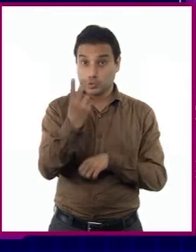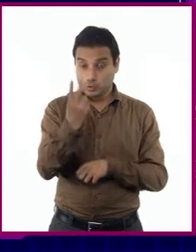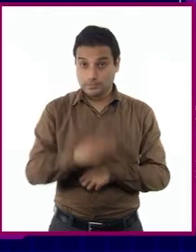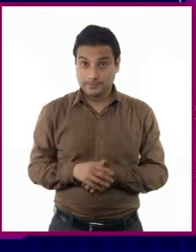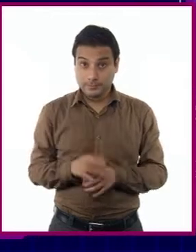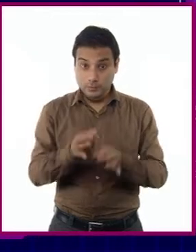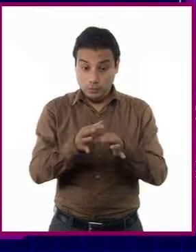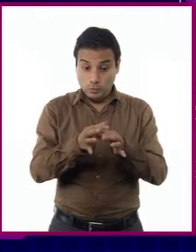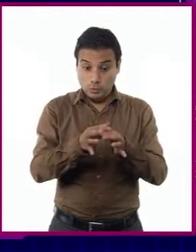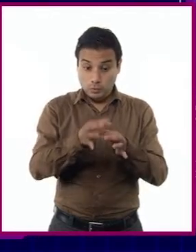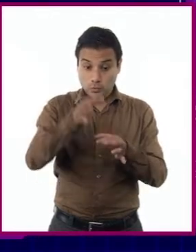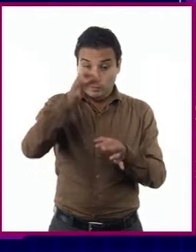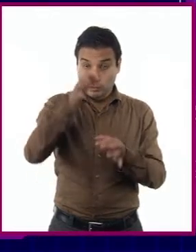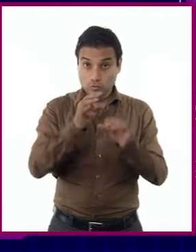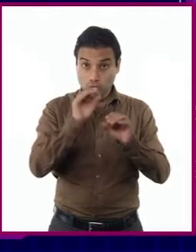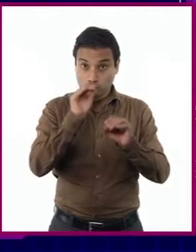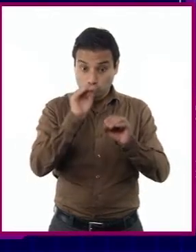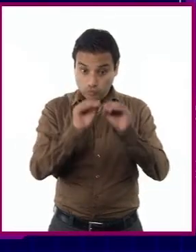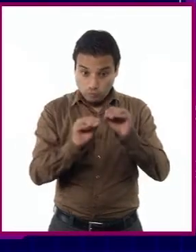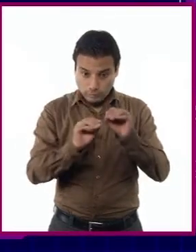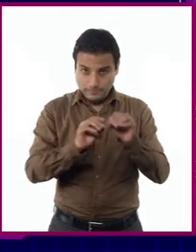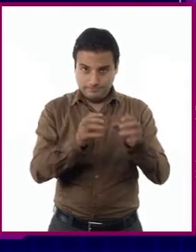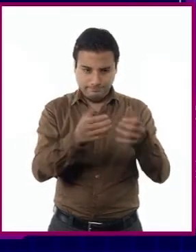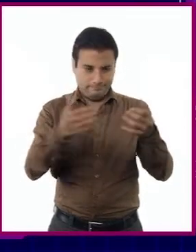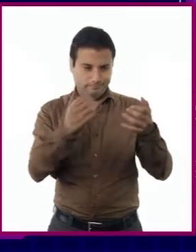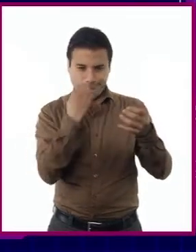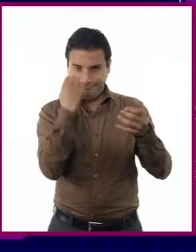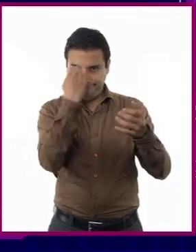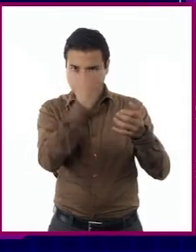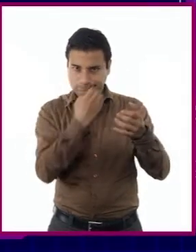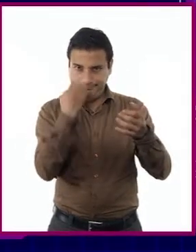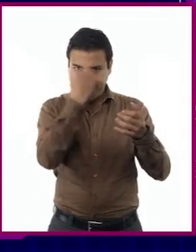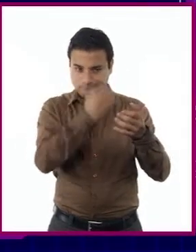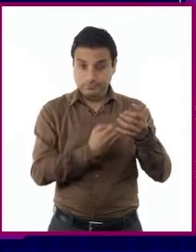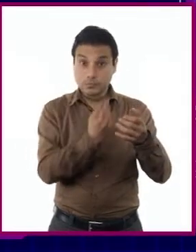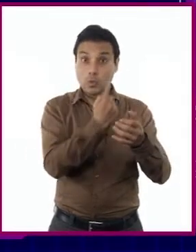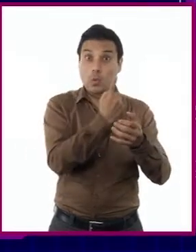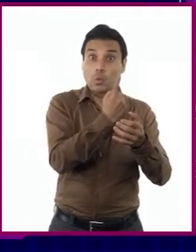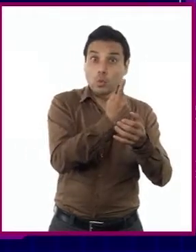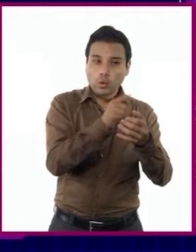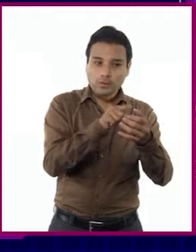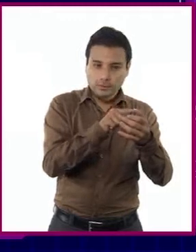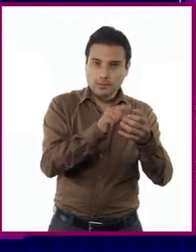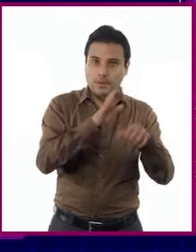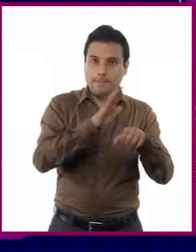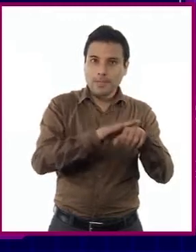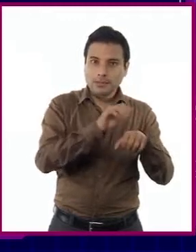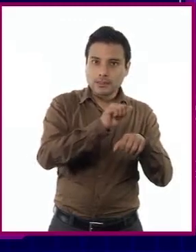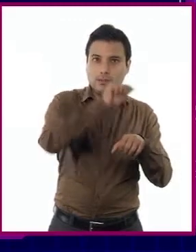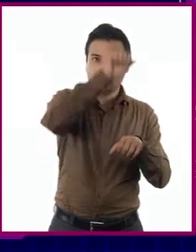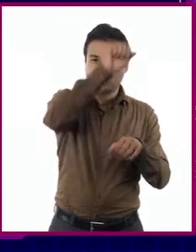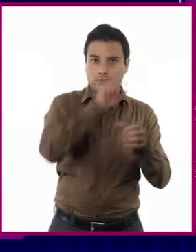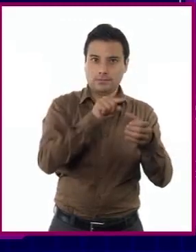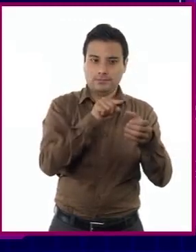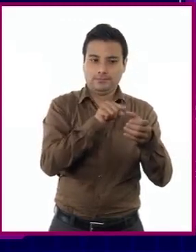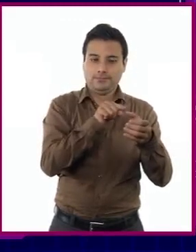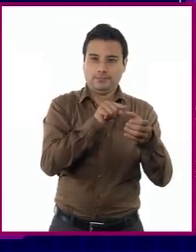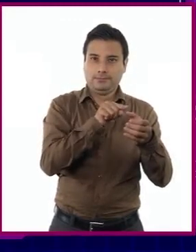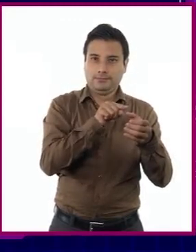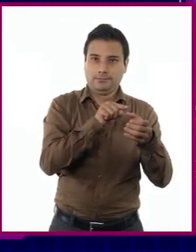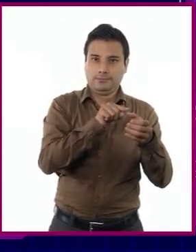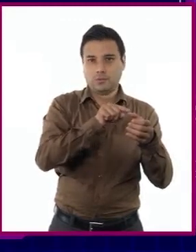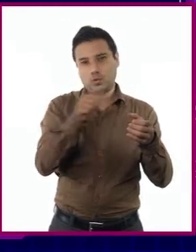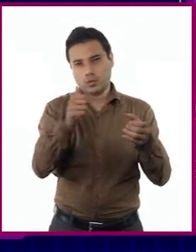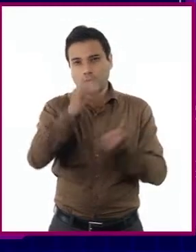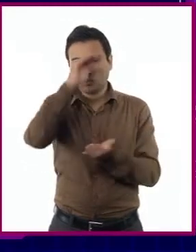y al observarlos se dio cuenta de que uno era más alto que el otro con base en